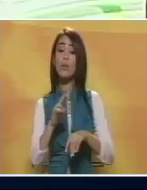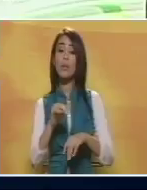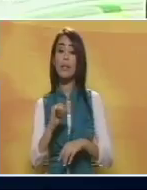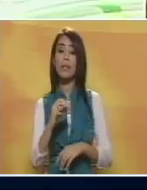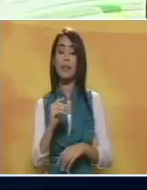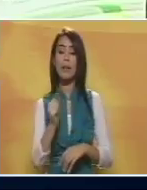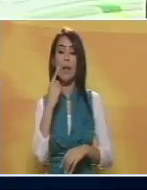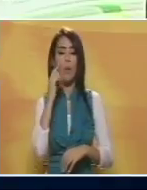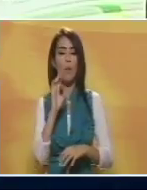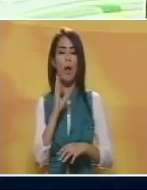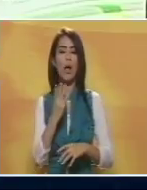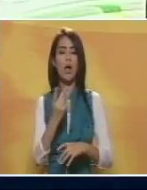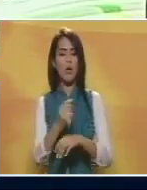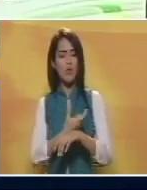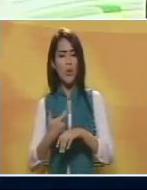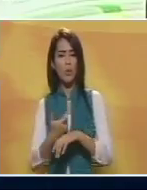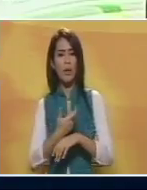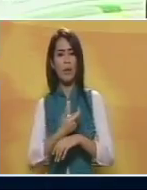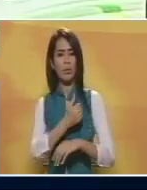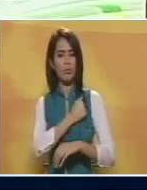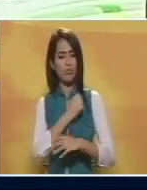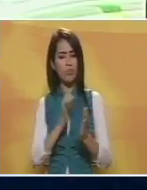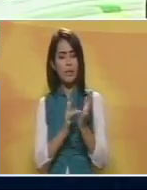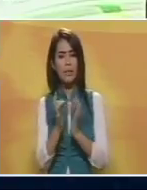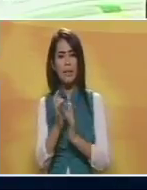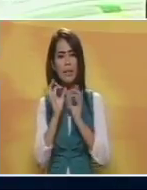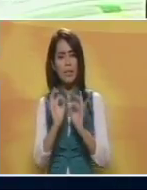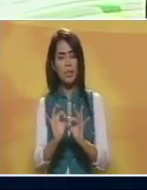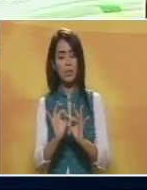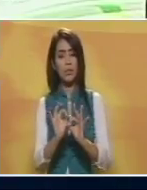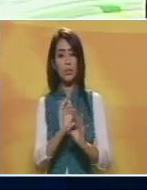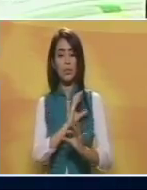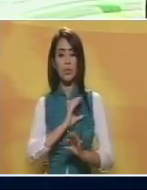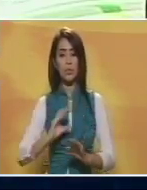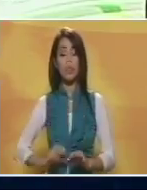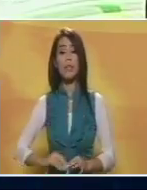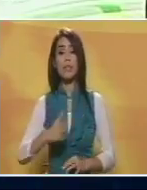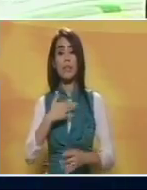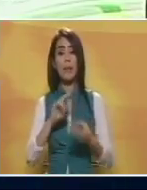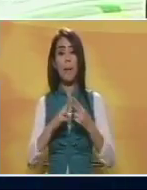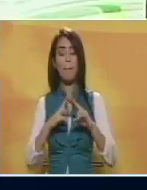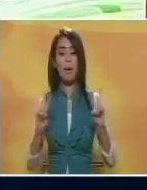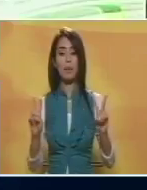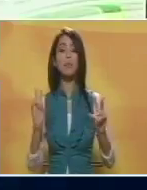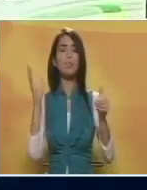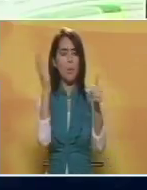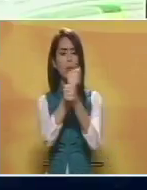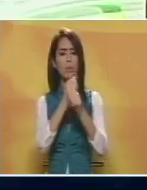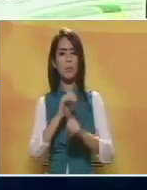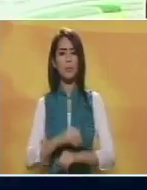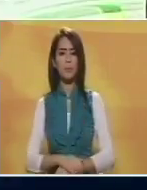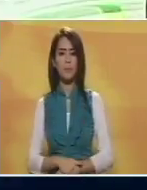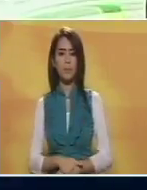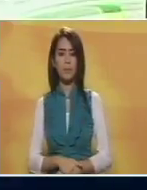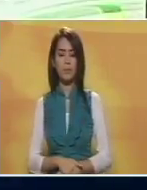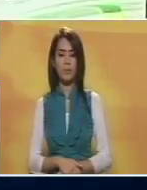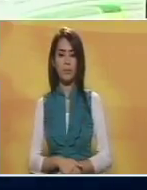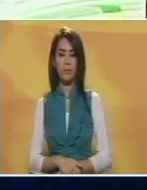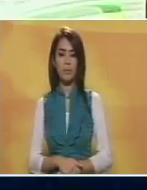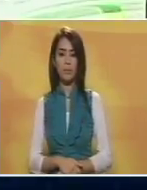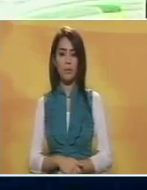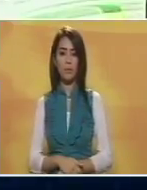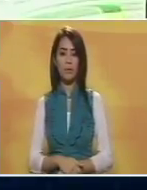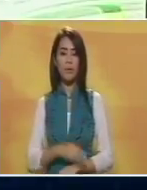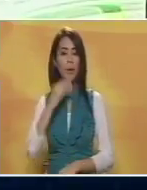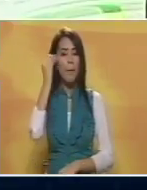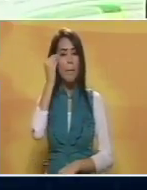cristiano que quiere la paz, la armonía. Y estoy seguro que la va a lograr. La va a lograr. La sabiduría